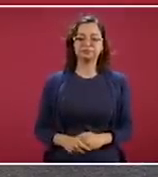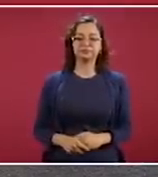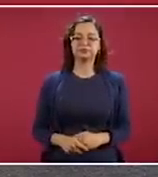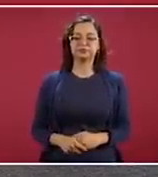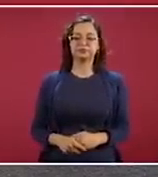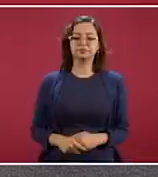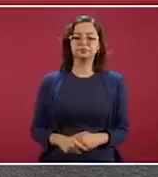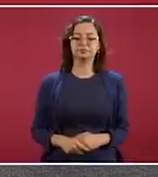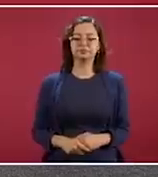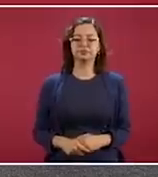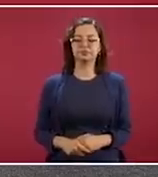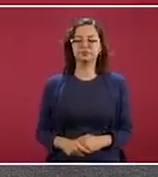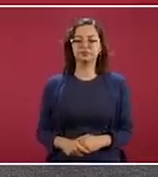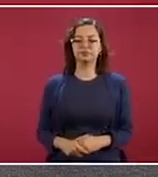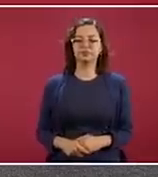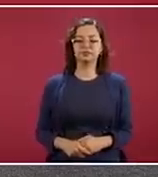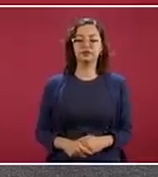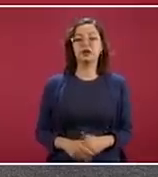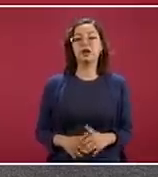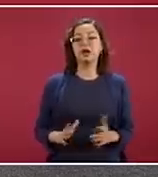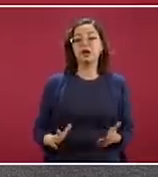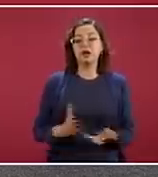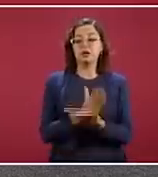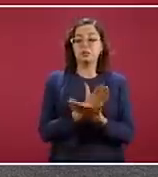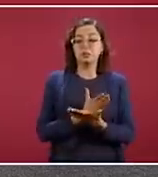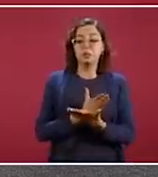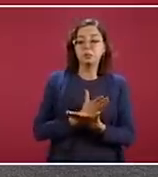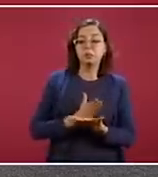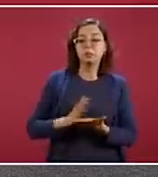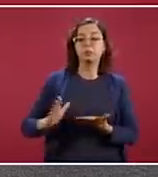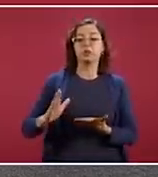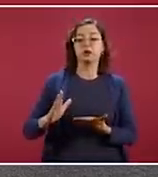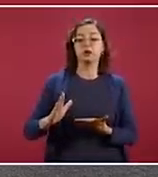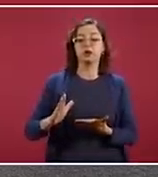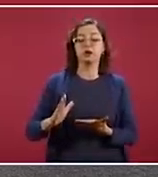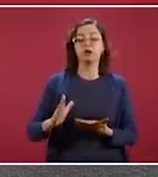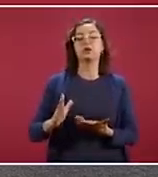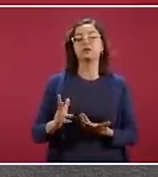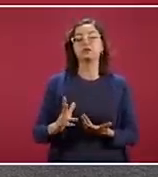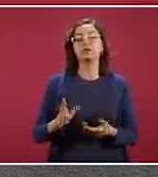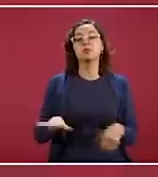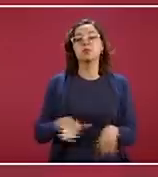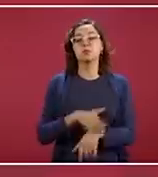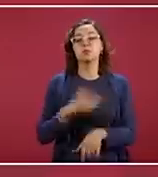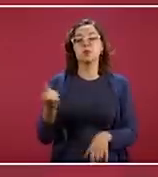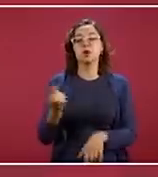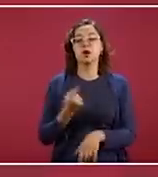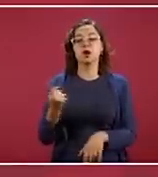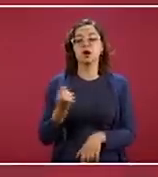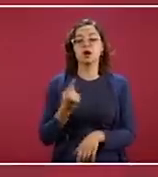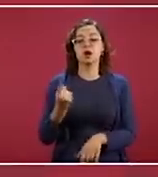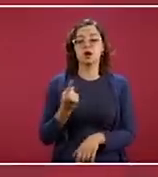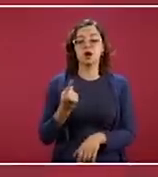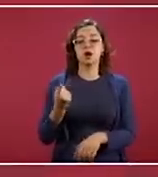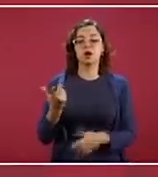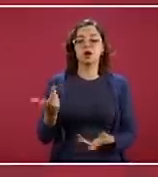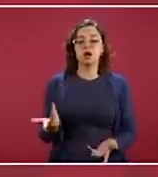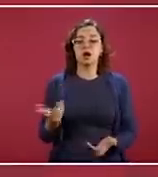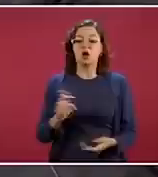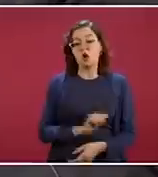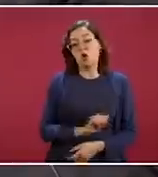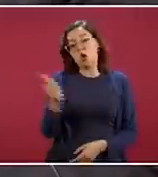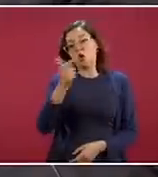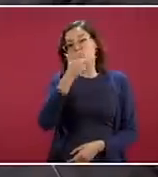se hizo a un lado, o lo hicieron a un lado, cuando llegó como hombre fuerte Bernardo